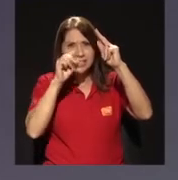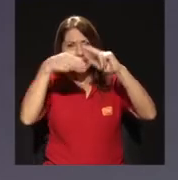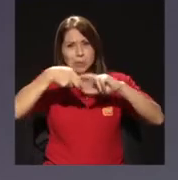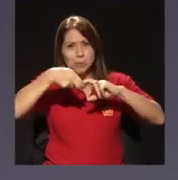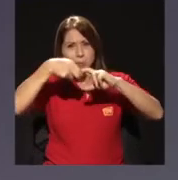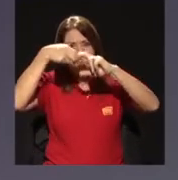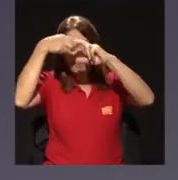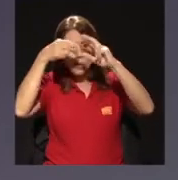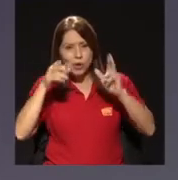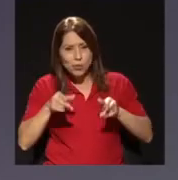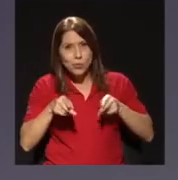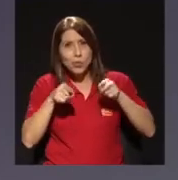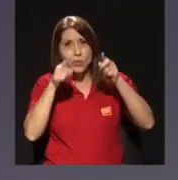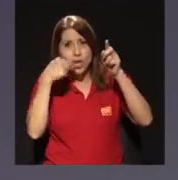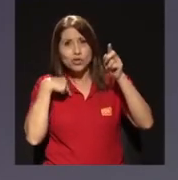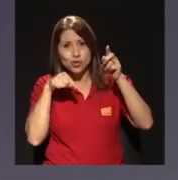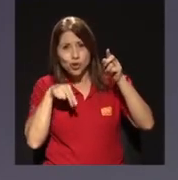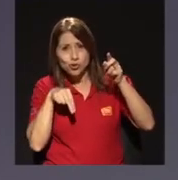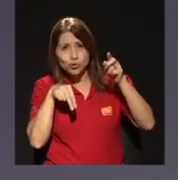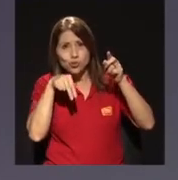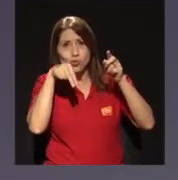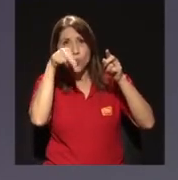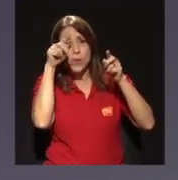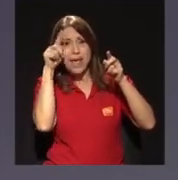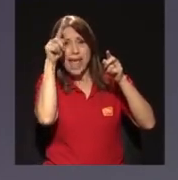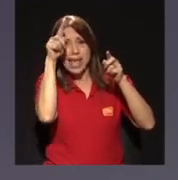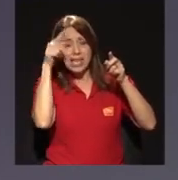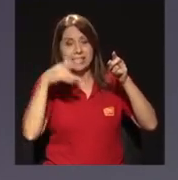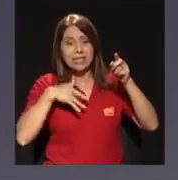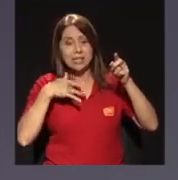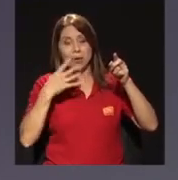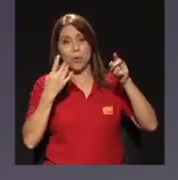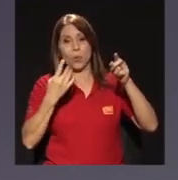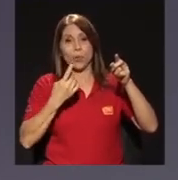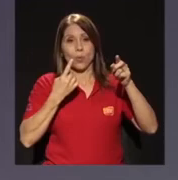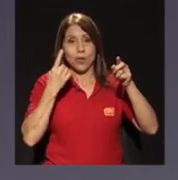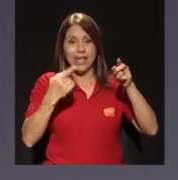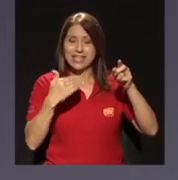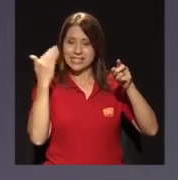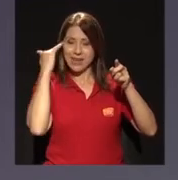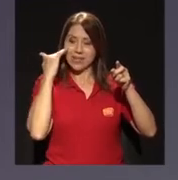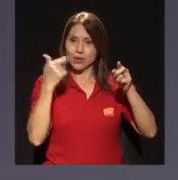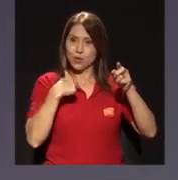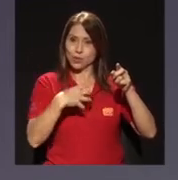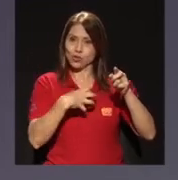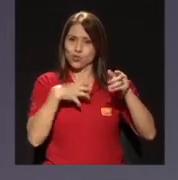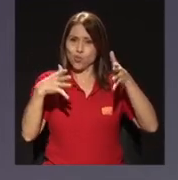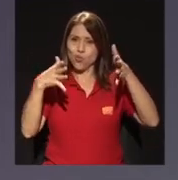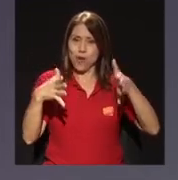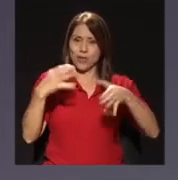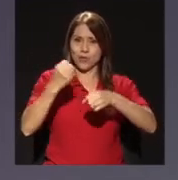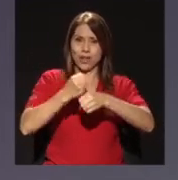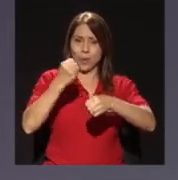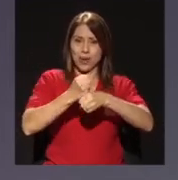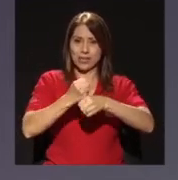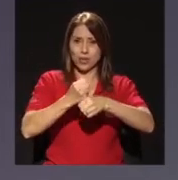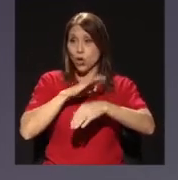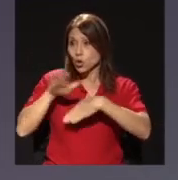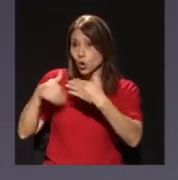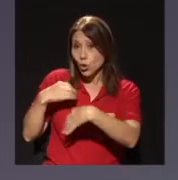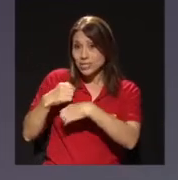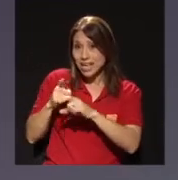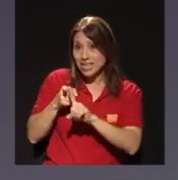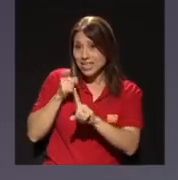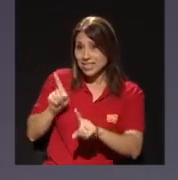saberse como dueño de la operación, porque así se siente uno allá arriba, ¿verdad? Dueño de la operación. ¿Todo se maneja desde arriba? Desde arriba, se ve